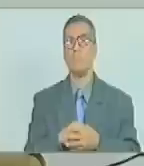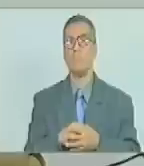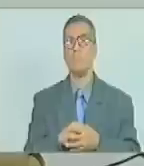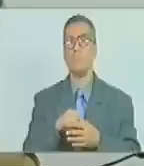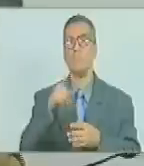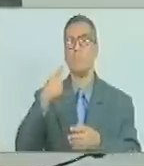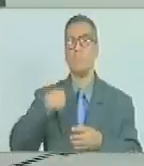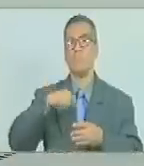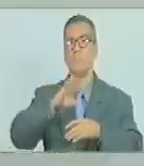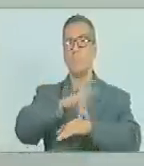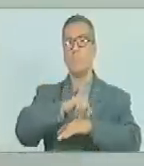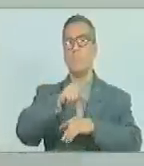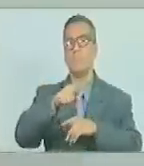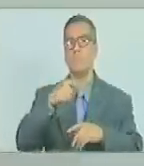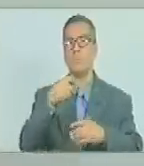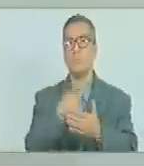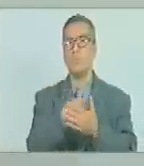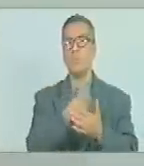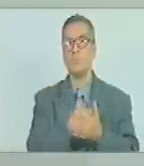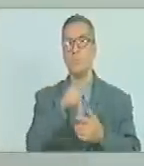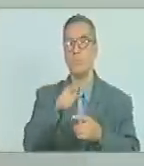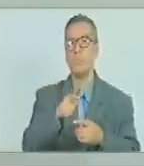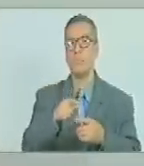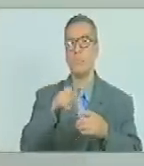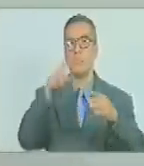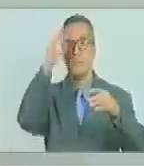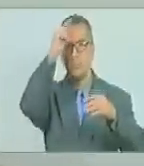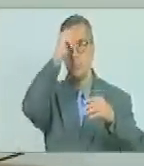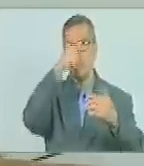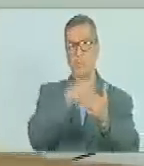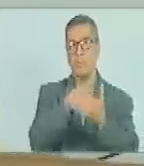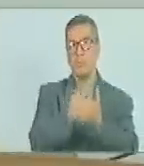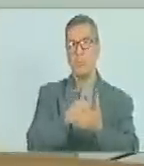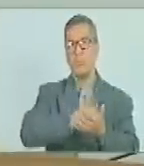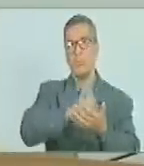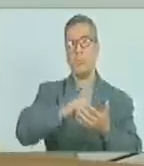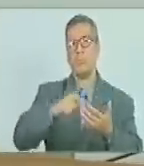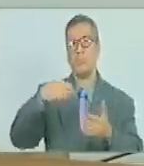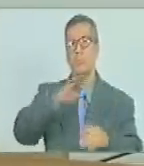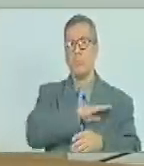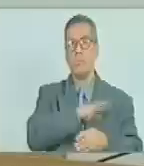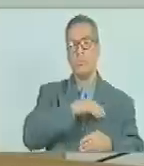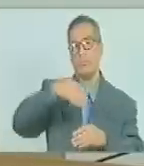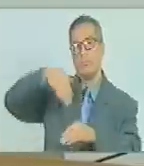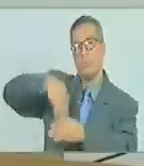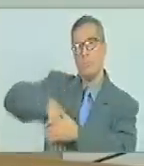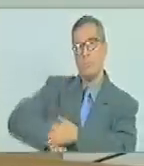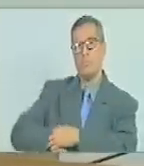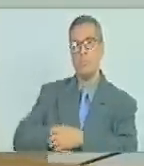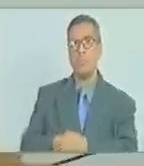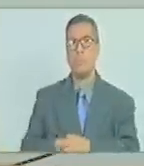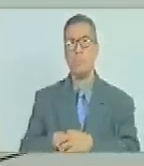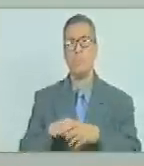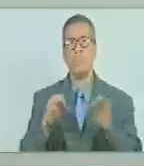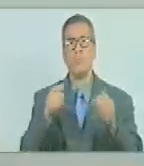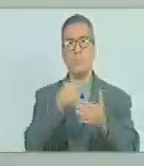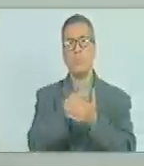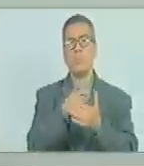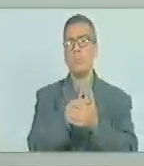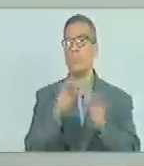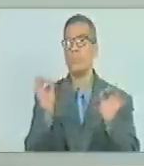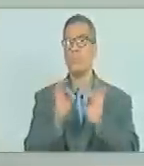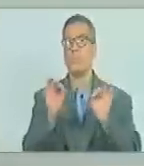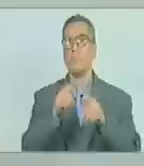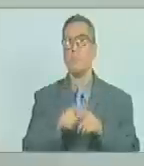ladrón que la plata que le dio Trump para que pagara el contrato se la embolsilló y no se la pagó